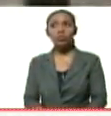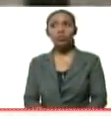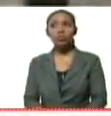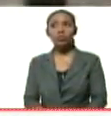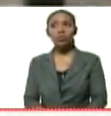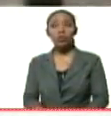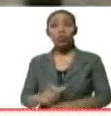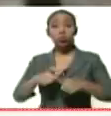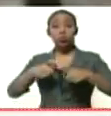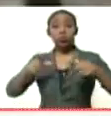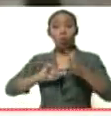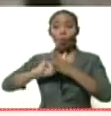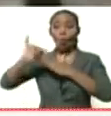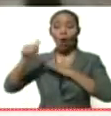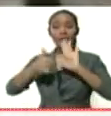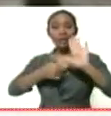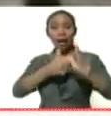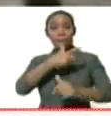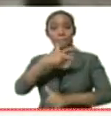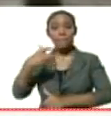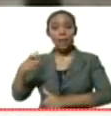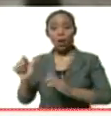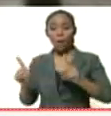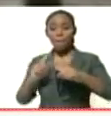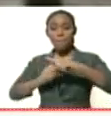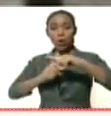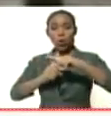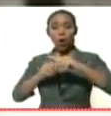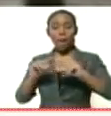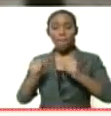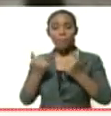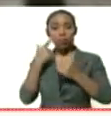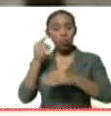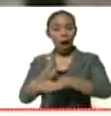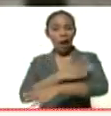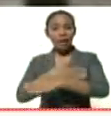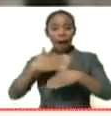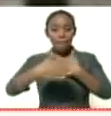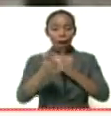Hoy aumentaron a 6 los casos detectados en el despistaje ampliado